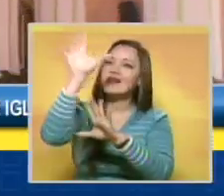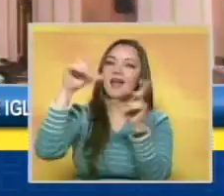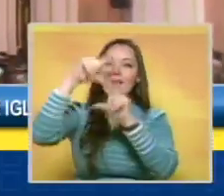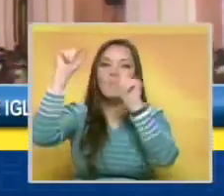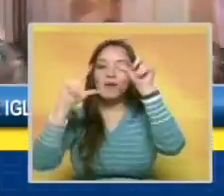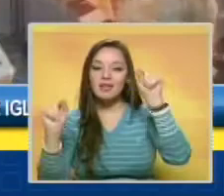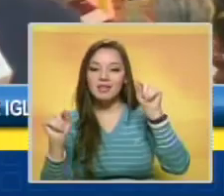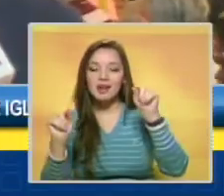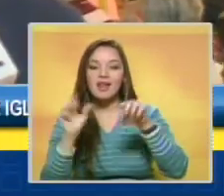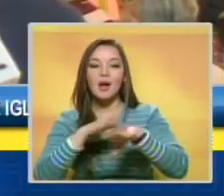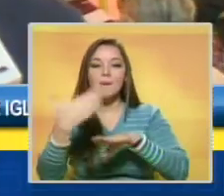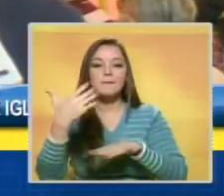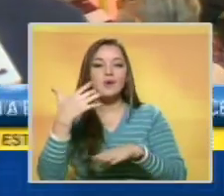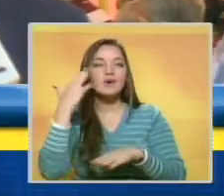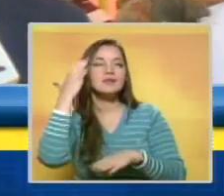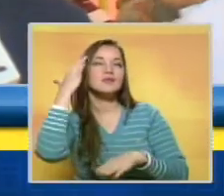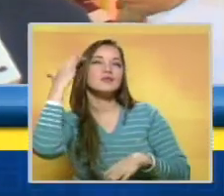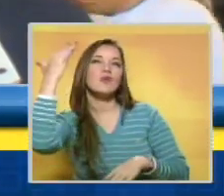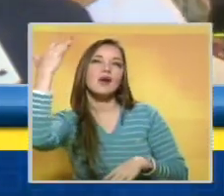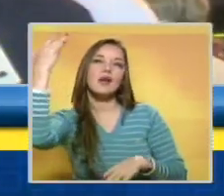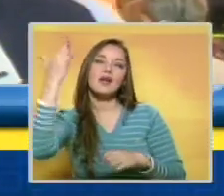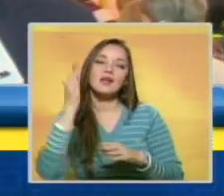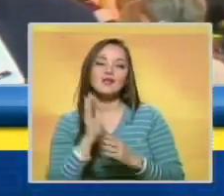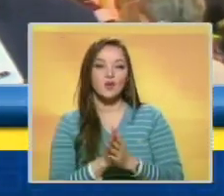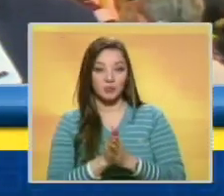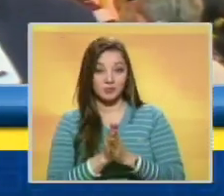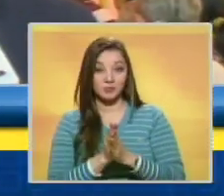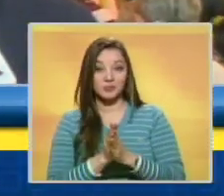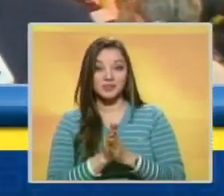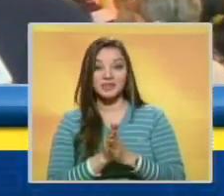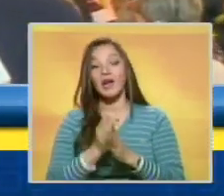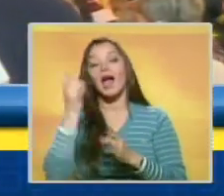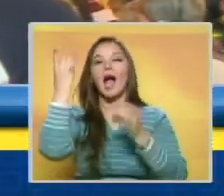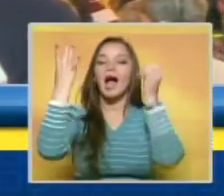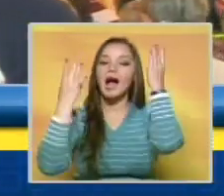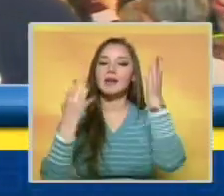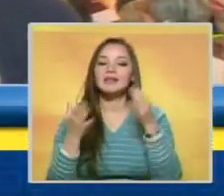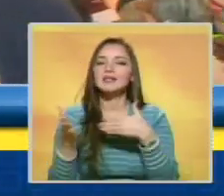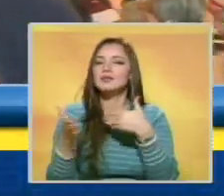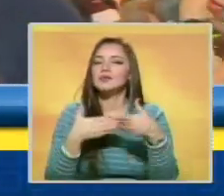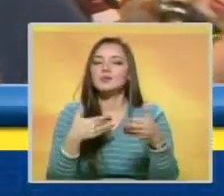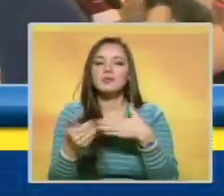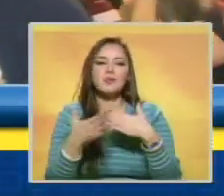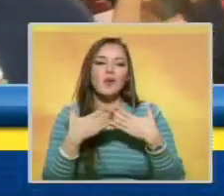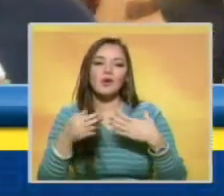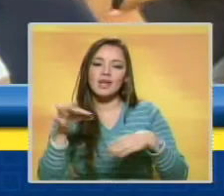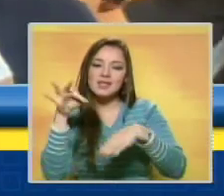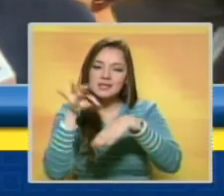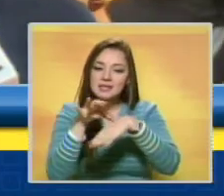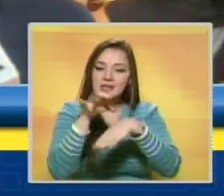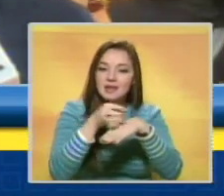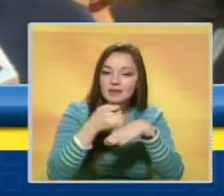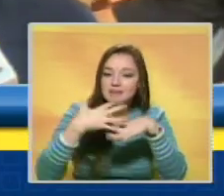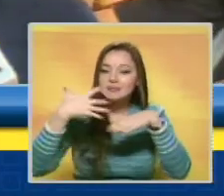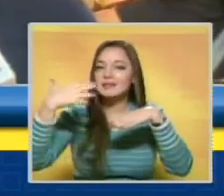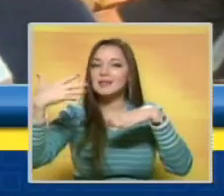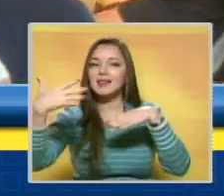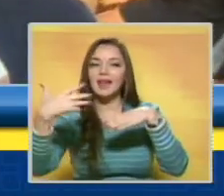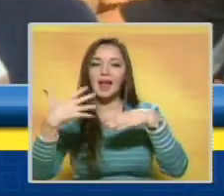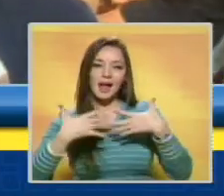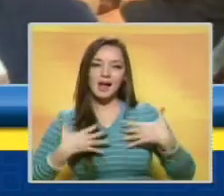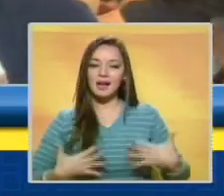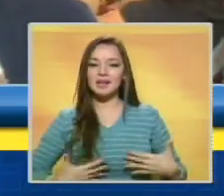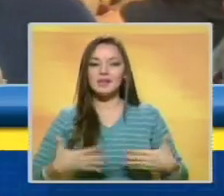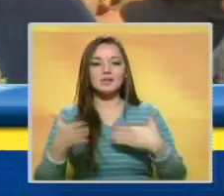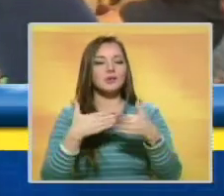lo pidió. Eso no importa de dónde es la tela, no importa si tiene más cristales, si tiene menos cristales. Si